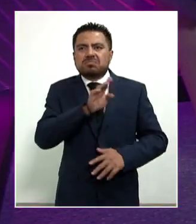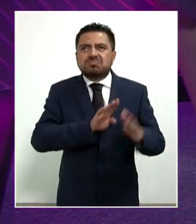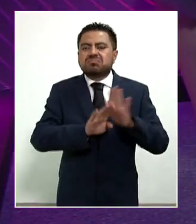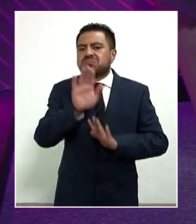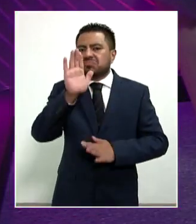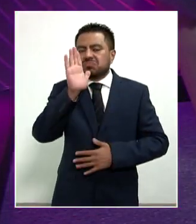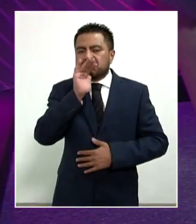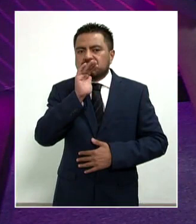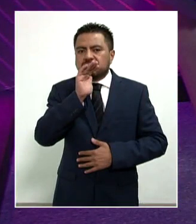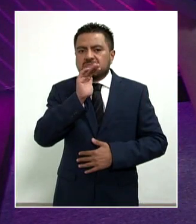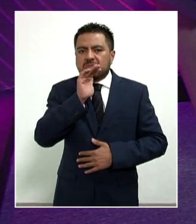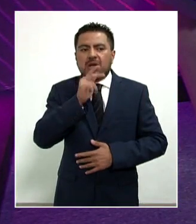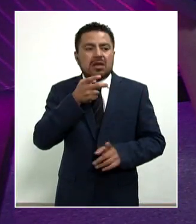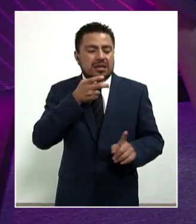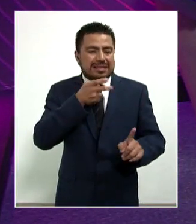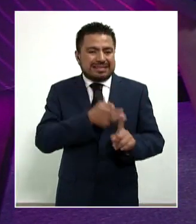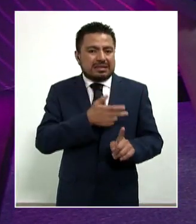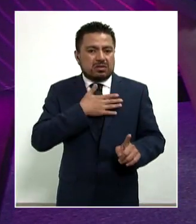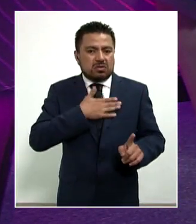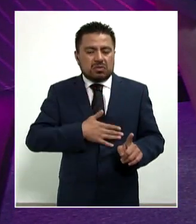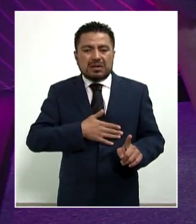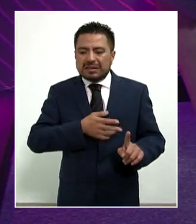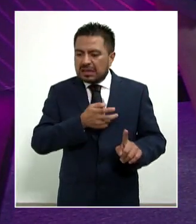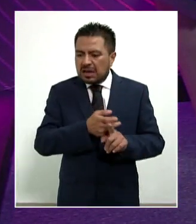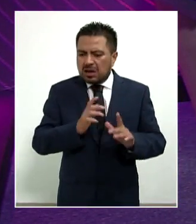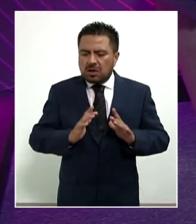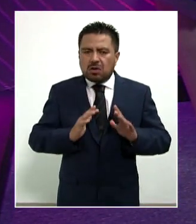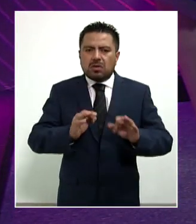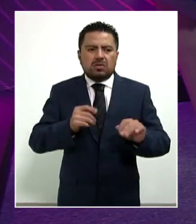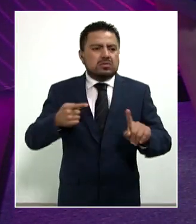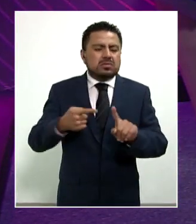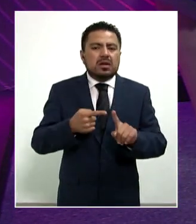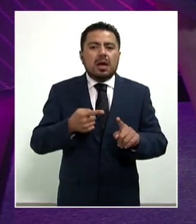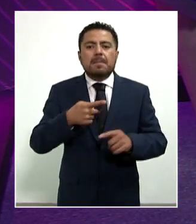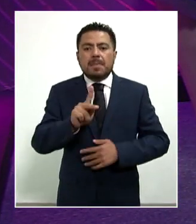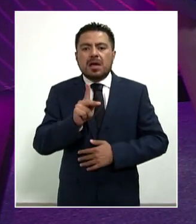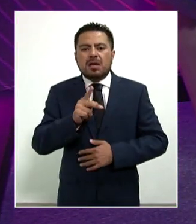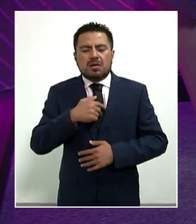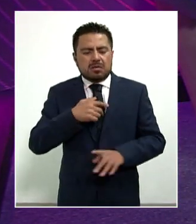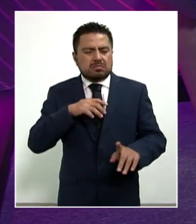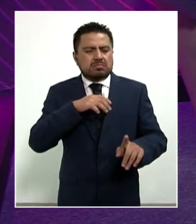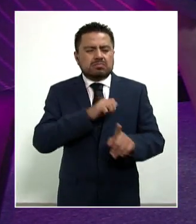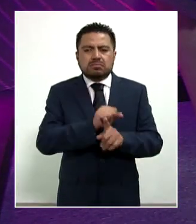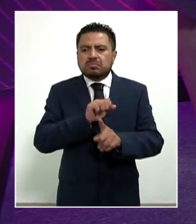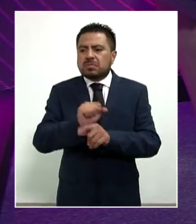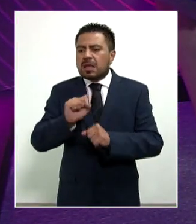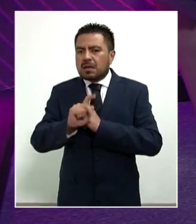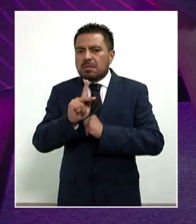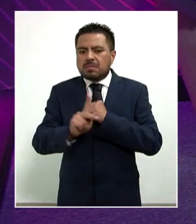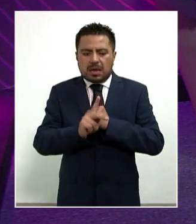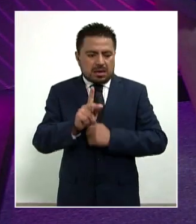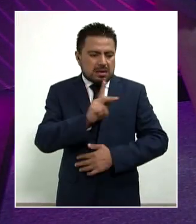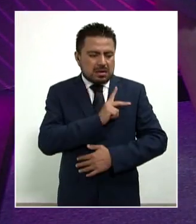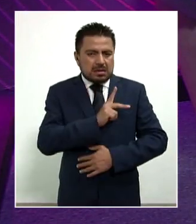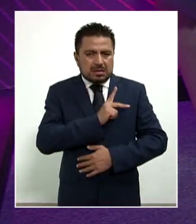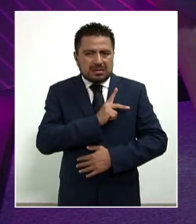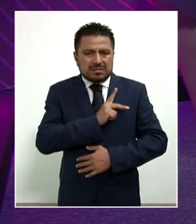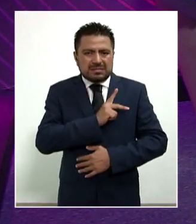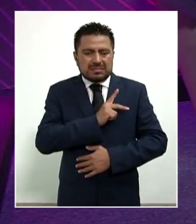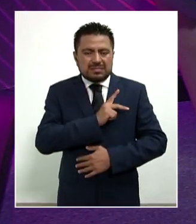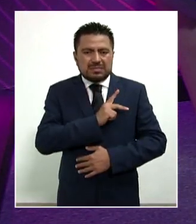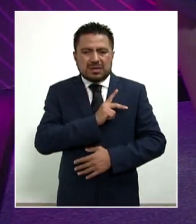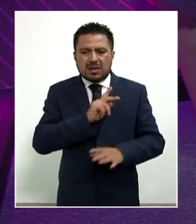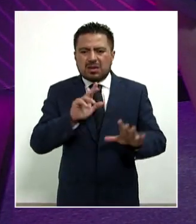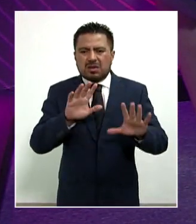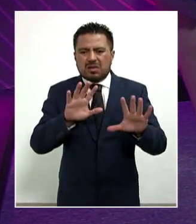Y que pues justamente evidencia esto de origen es destino. Pero iría a que nuestro país, pues